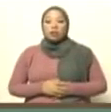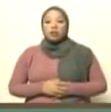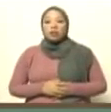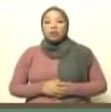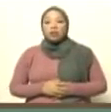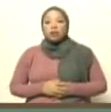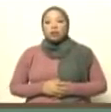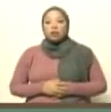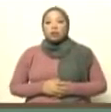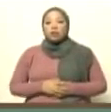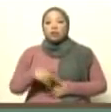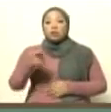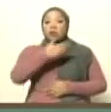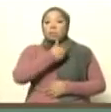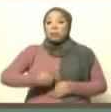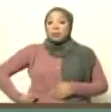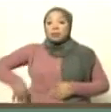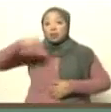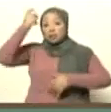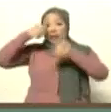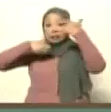Cuando tumban al presidente de Ucrania